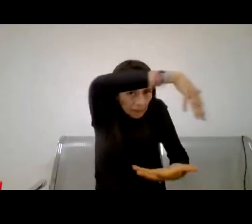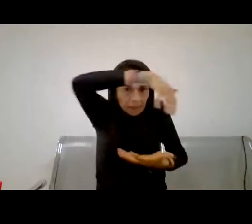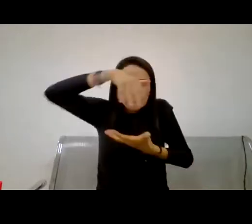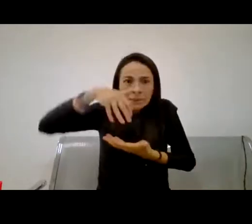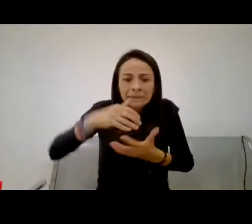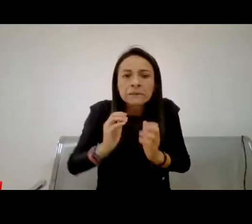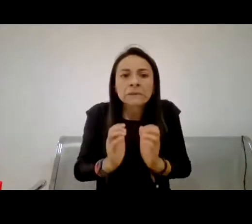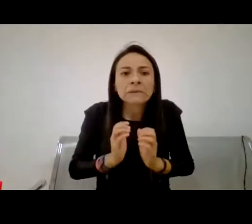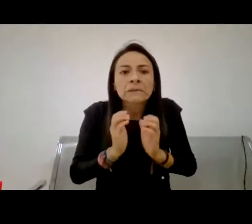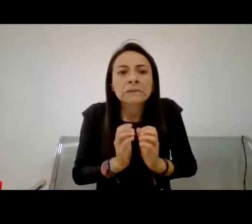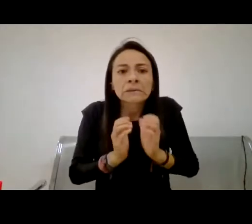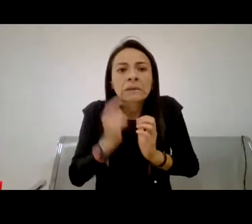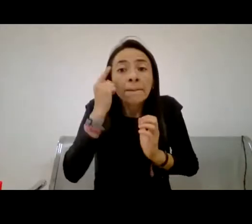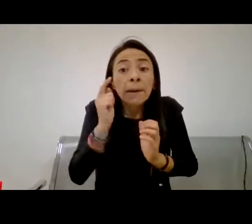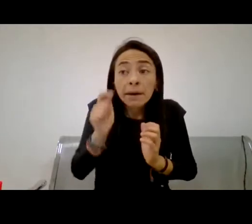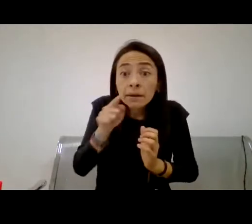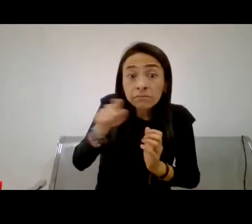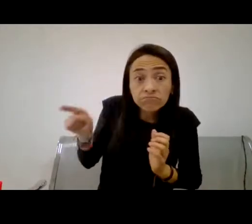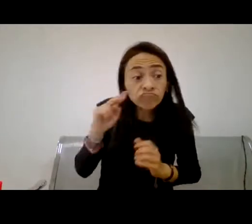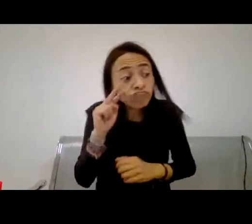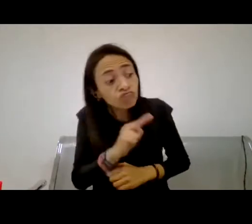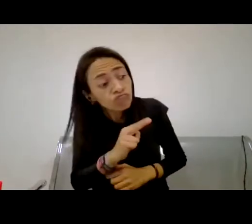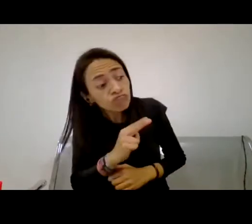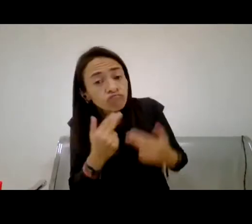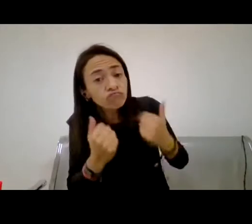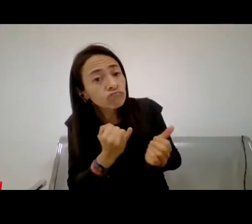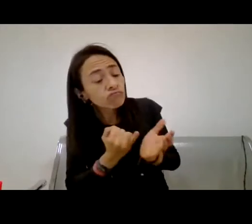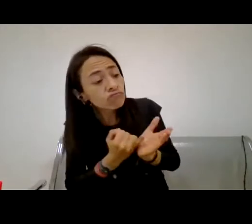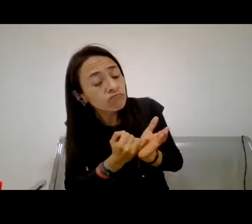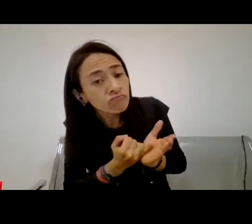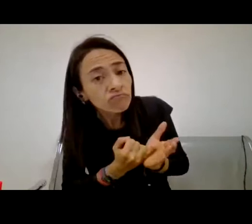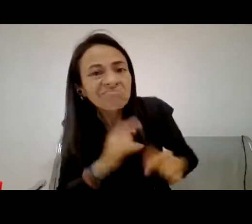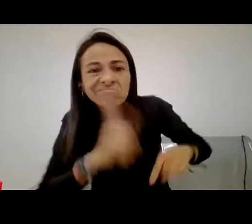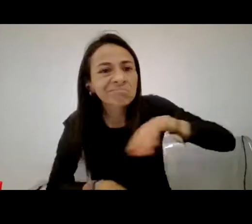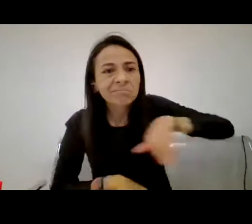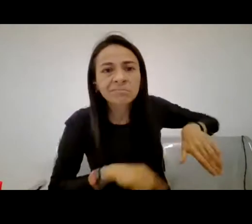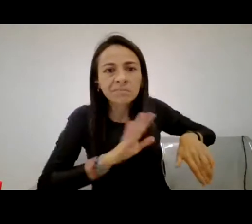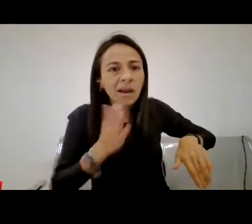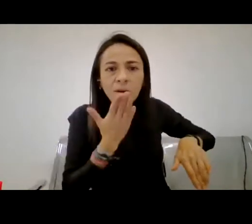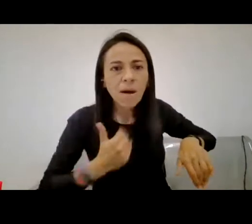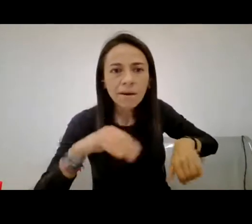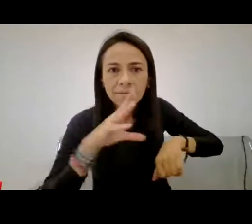deducibilidad porque pues por la forma en que ahora está trabajando el SAT.